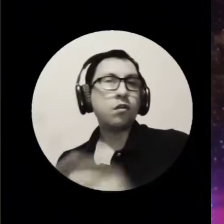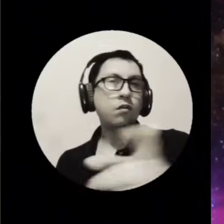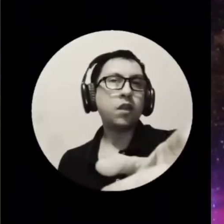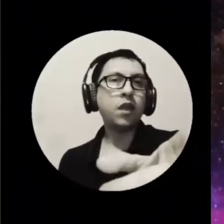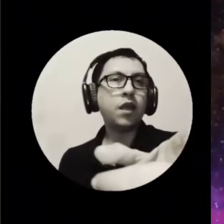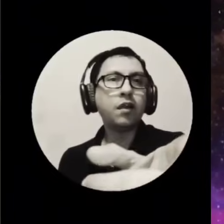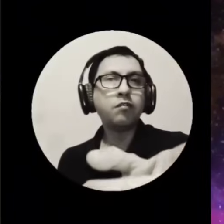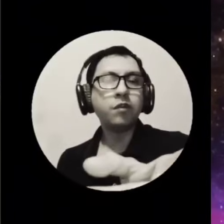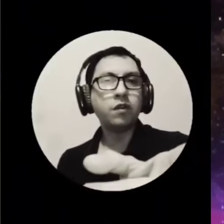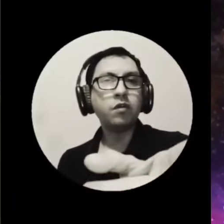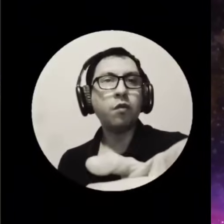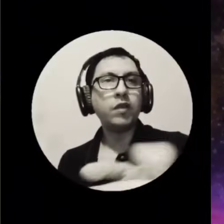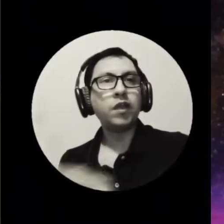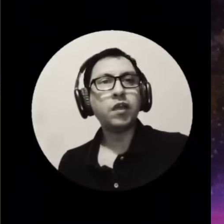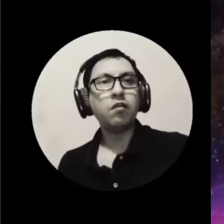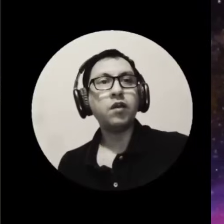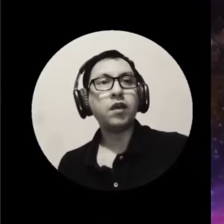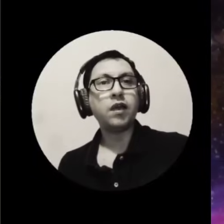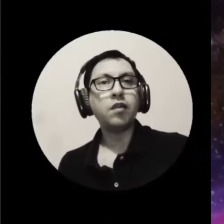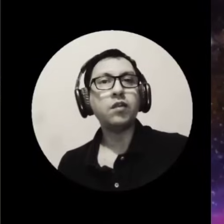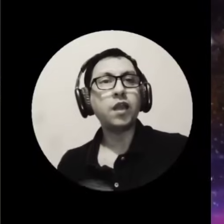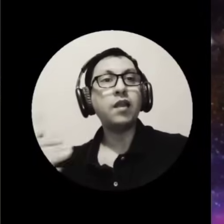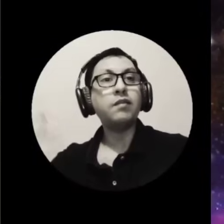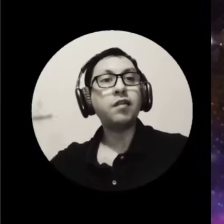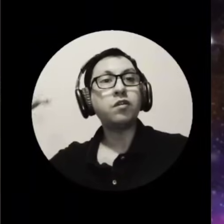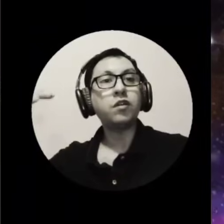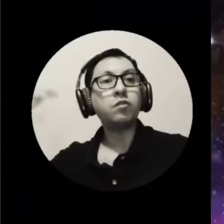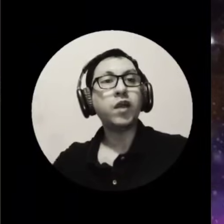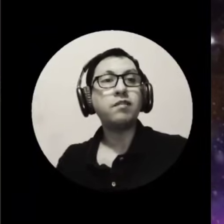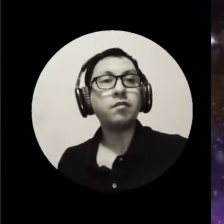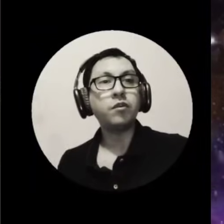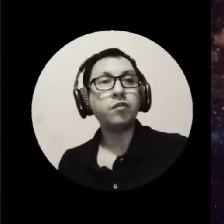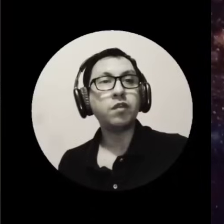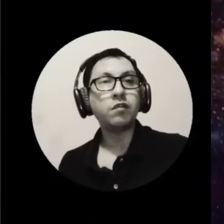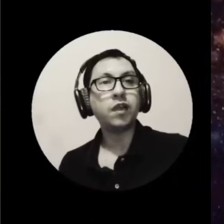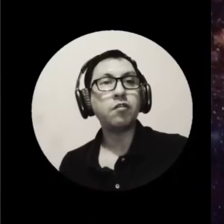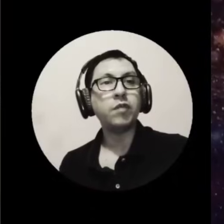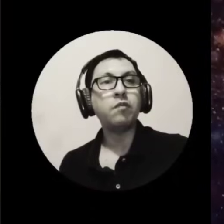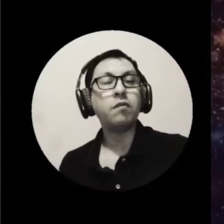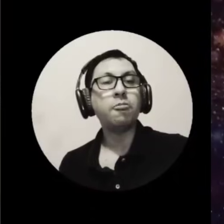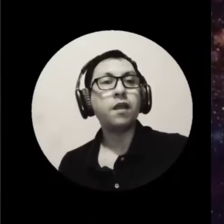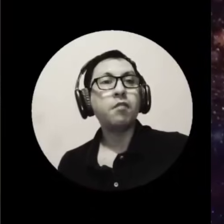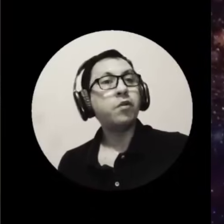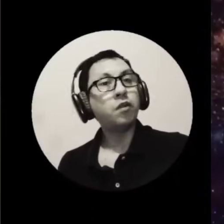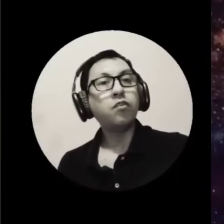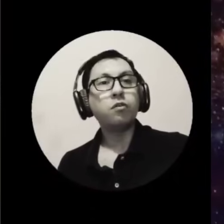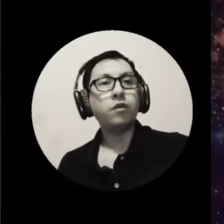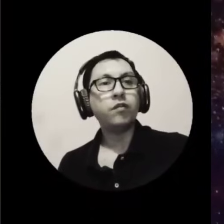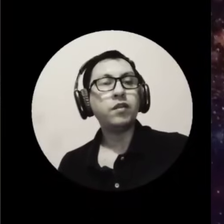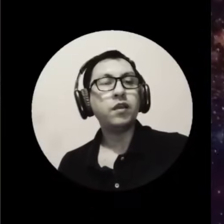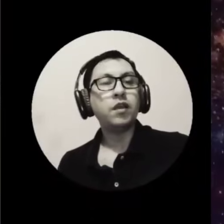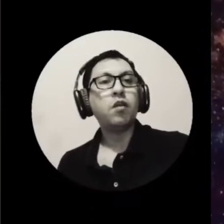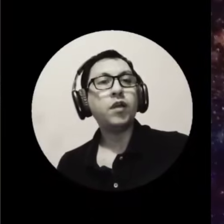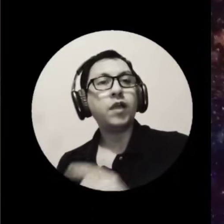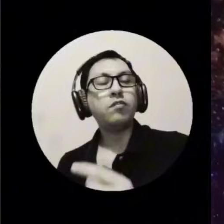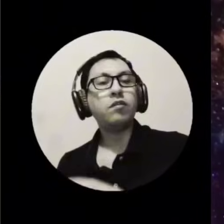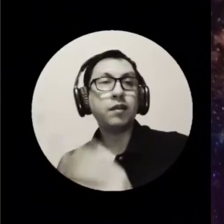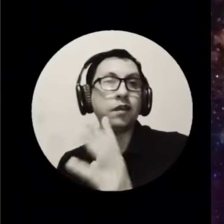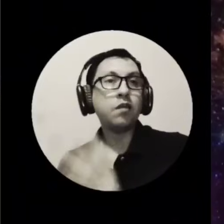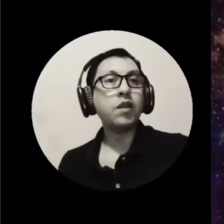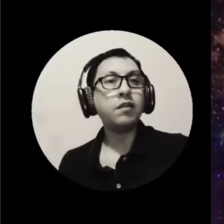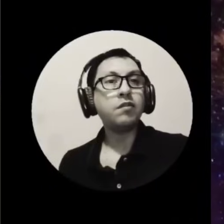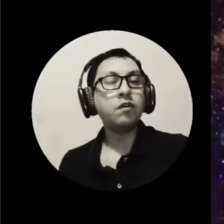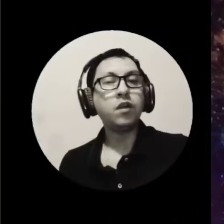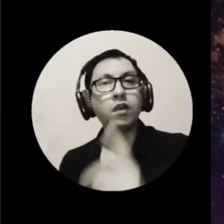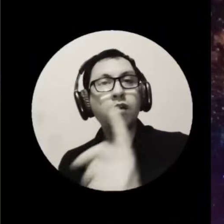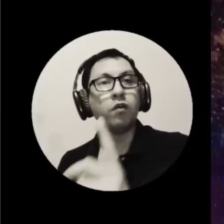Ya no encontré la respuesta de un cuate que dijo que Calderón tenía la intención de subir al 100% el salario mínimo. Pues no lo subió, fíjate. Lo que hizo, ahí se